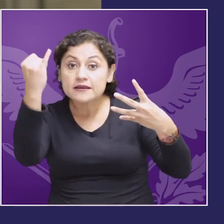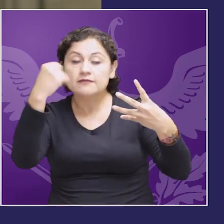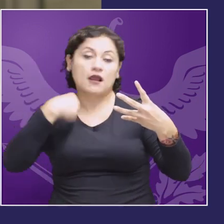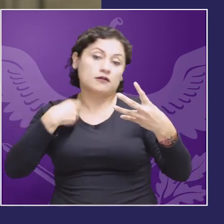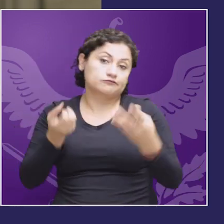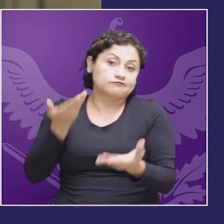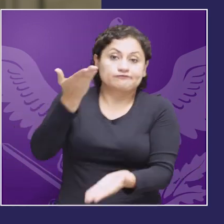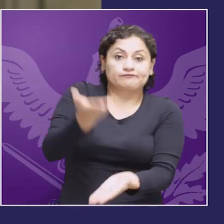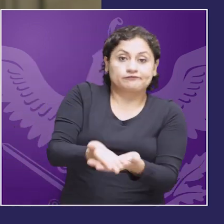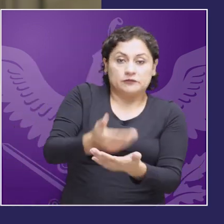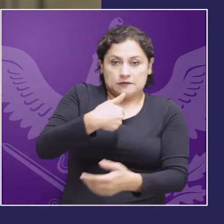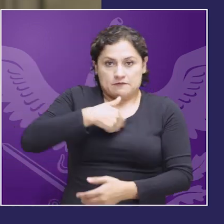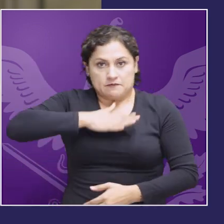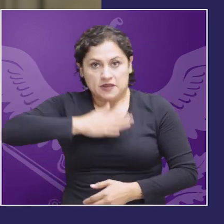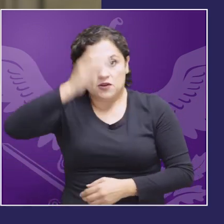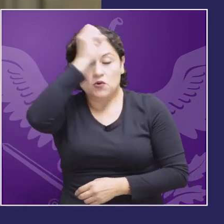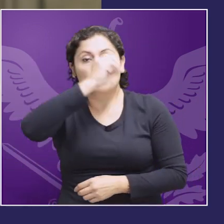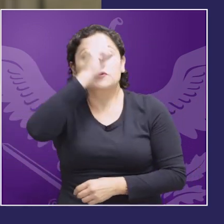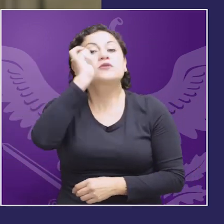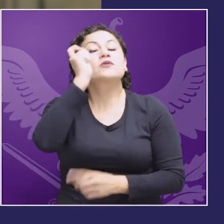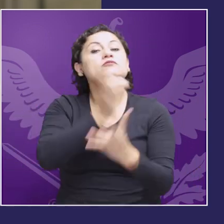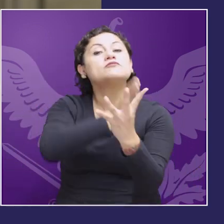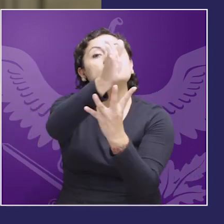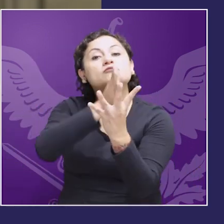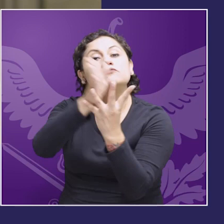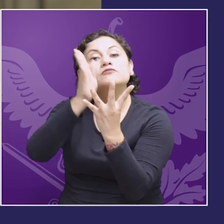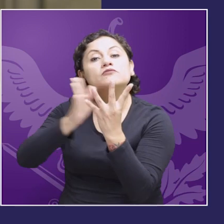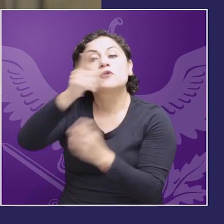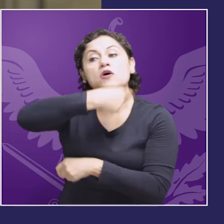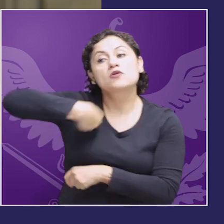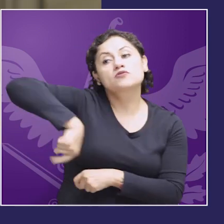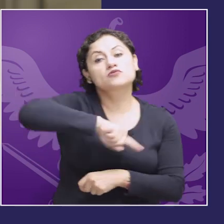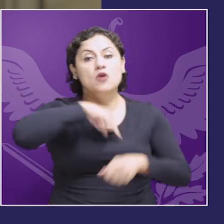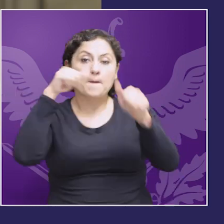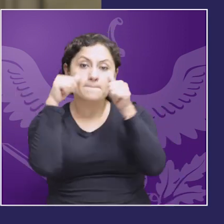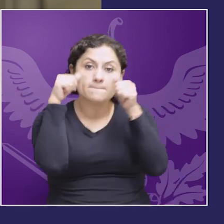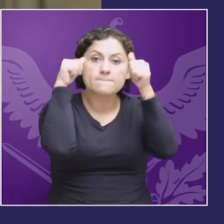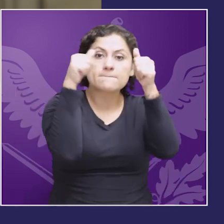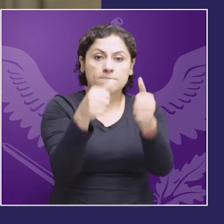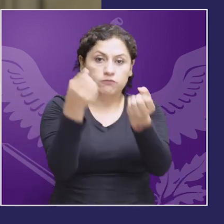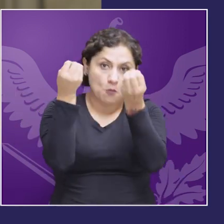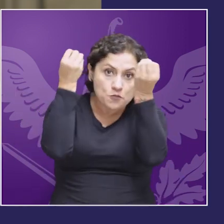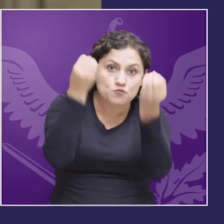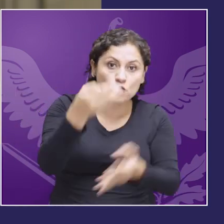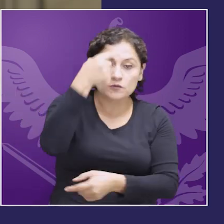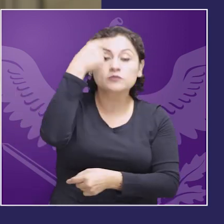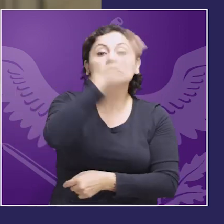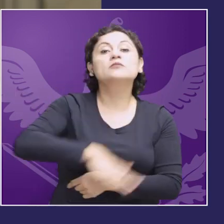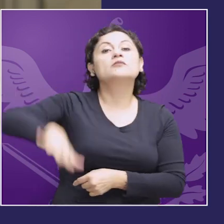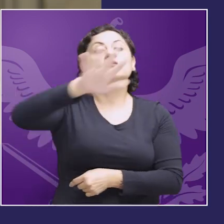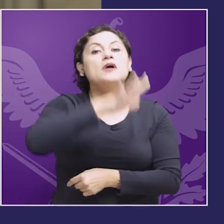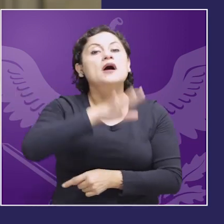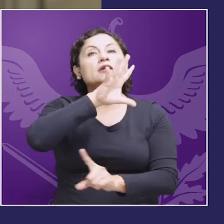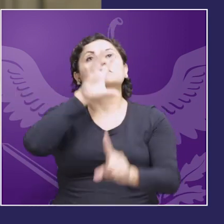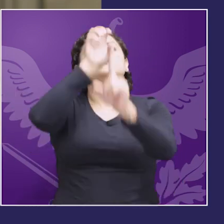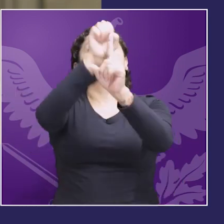yo pienso que son ejes en torno a los cuales debiéramos nosotros poner todo nuestro esfuerzo para trabajar en el tema que